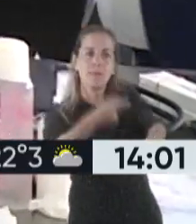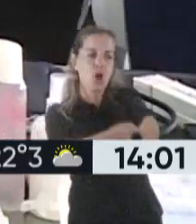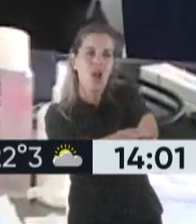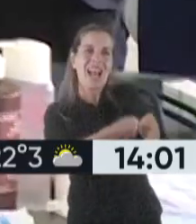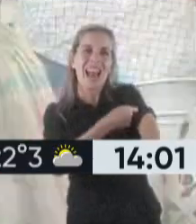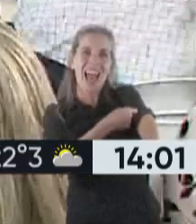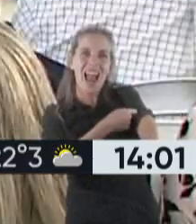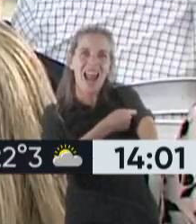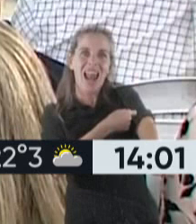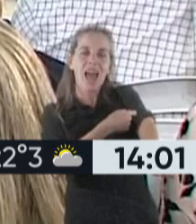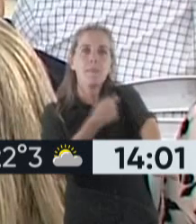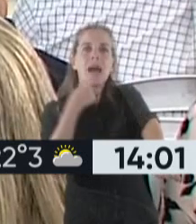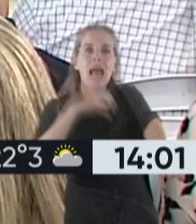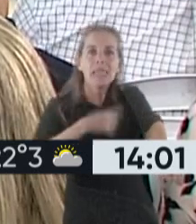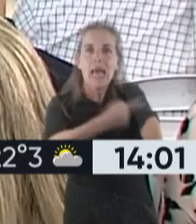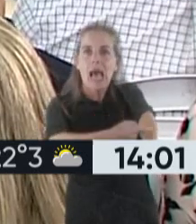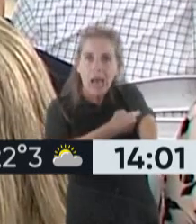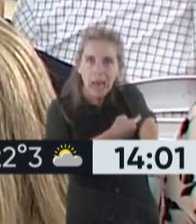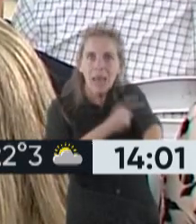humano precisamente.